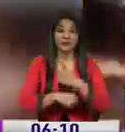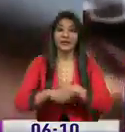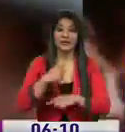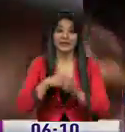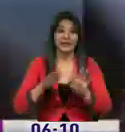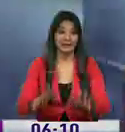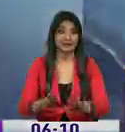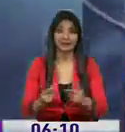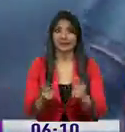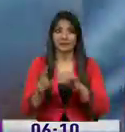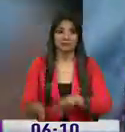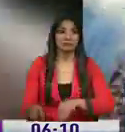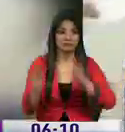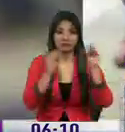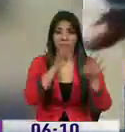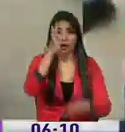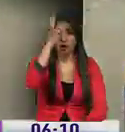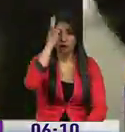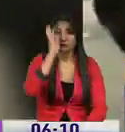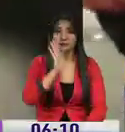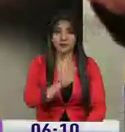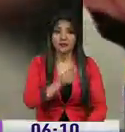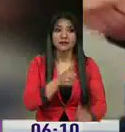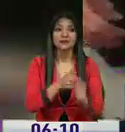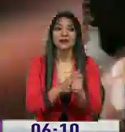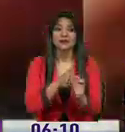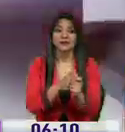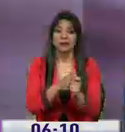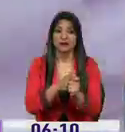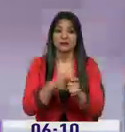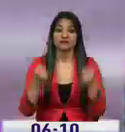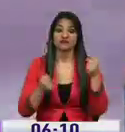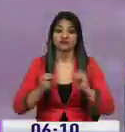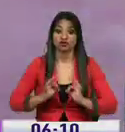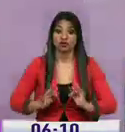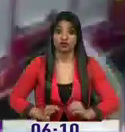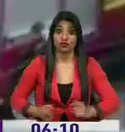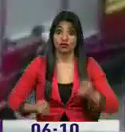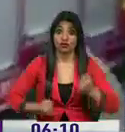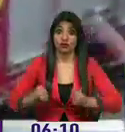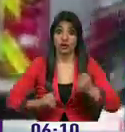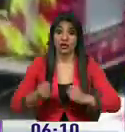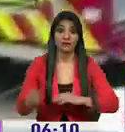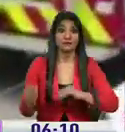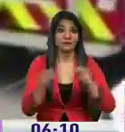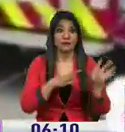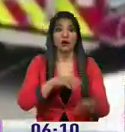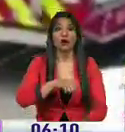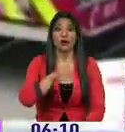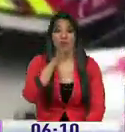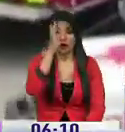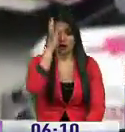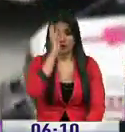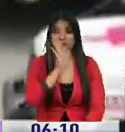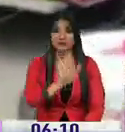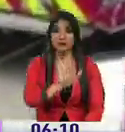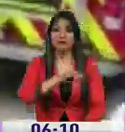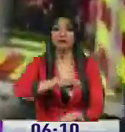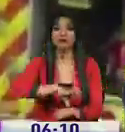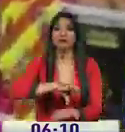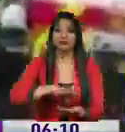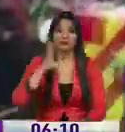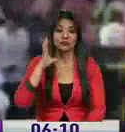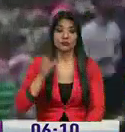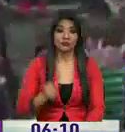mismas que fueron trasladadas a los hospitales cercanos, mientras que el chofer fue trasladado a una casa de salud allá en la ciudad de